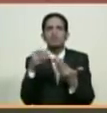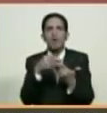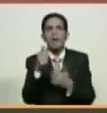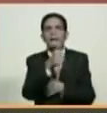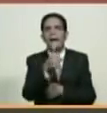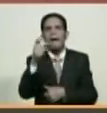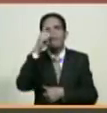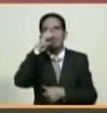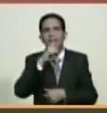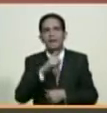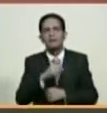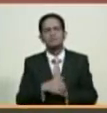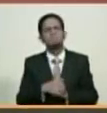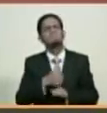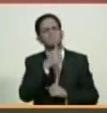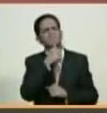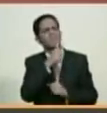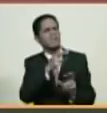cada año. ¿Quién responde por eso?